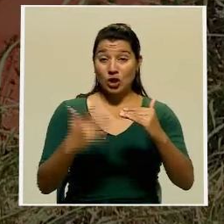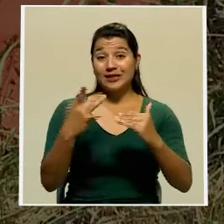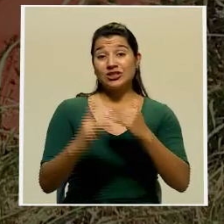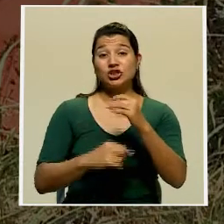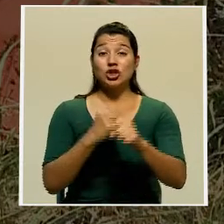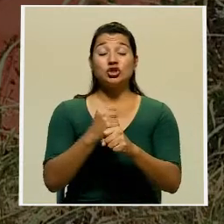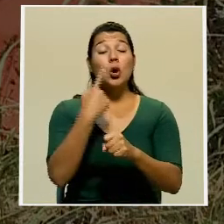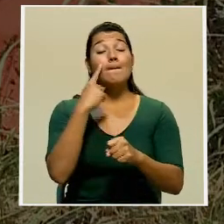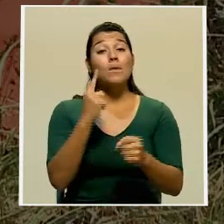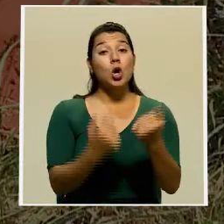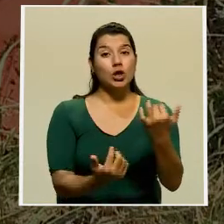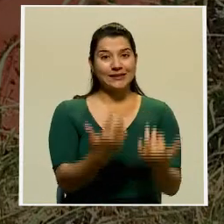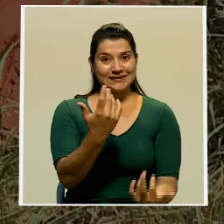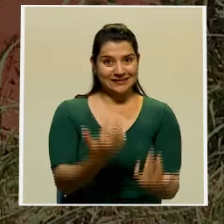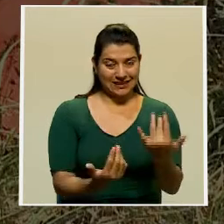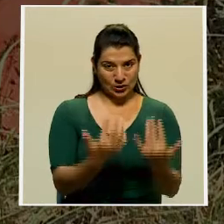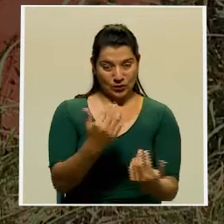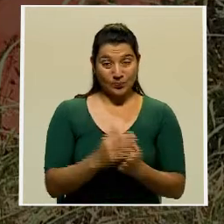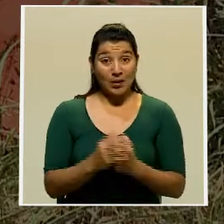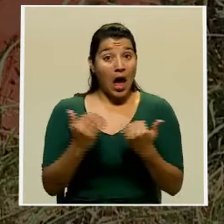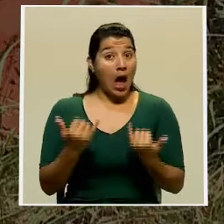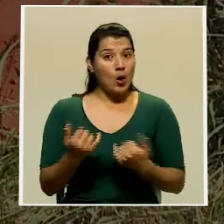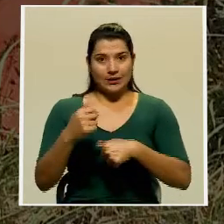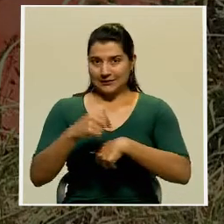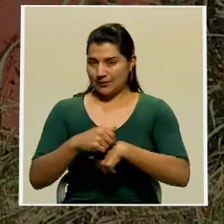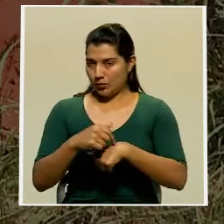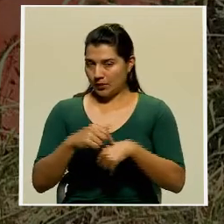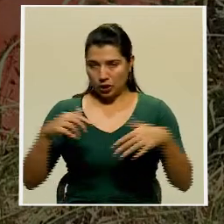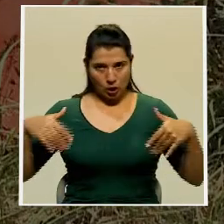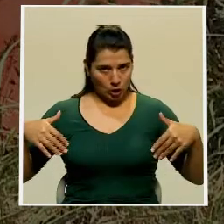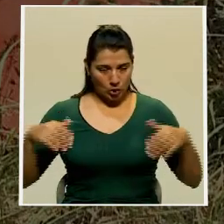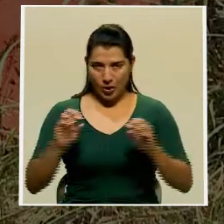de incendios. En este momento afortunadamente no se reportan